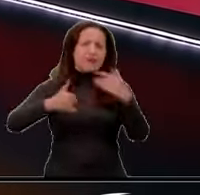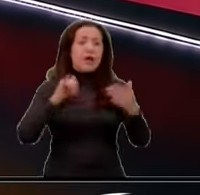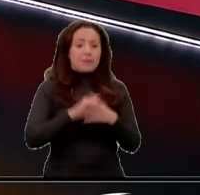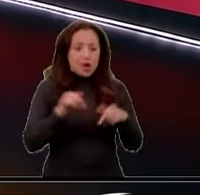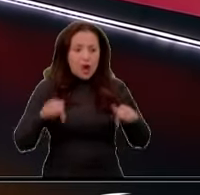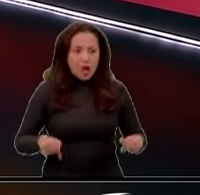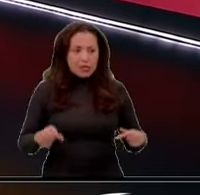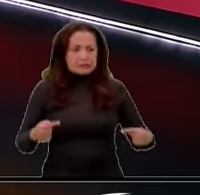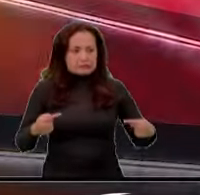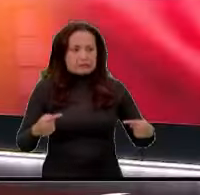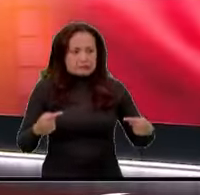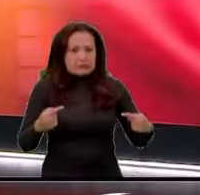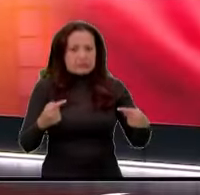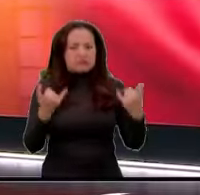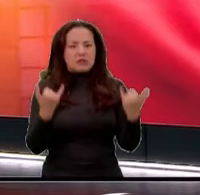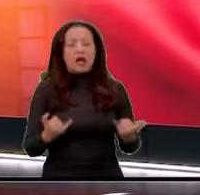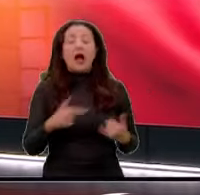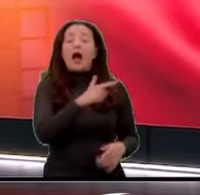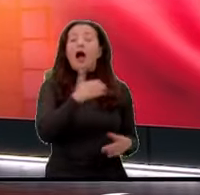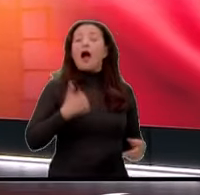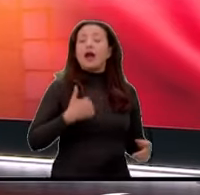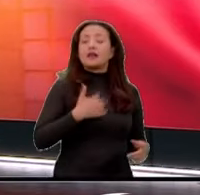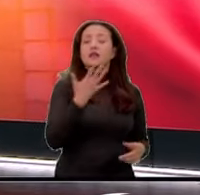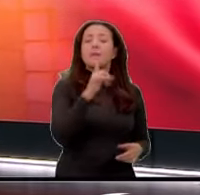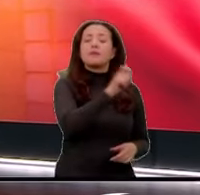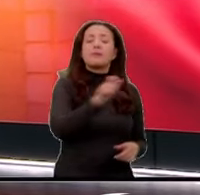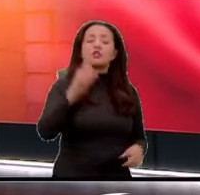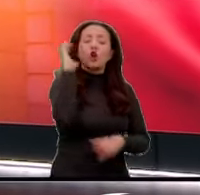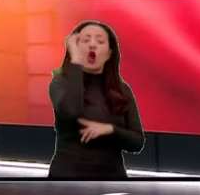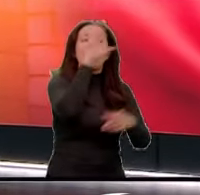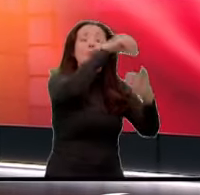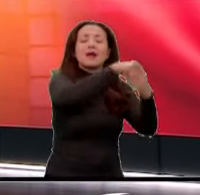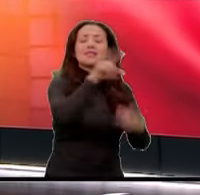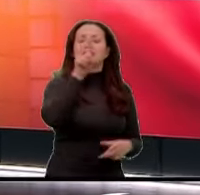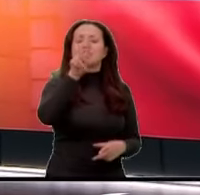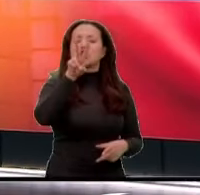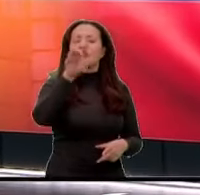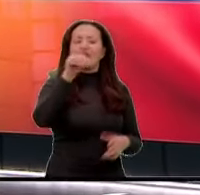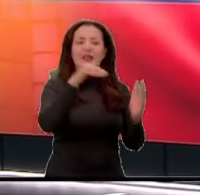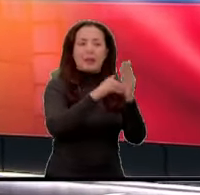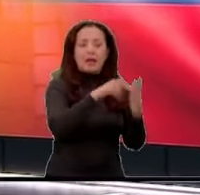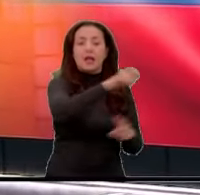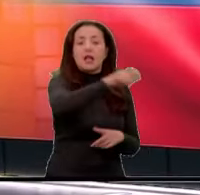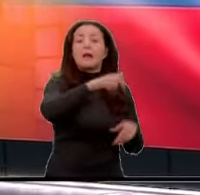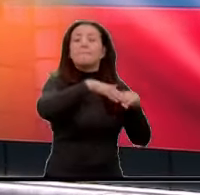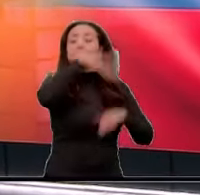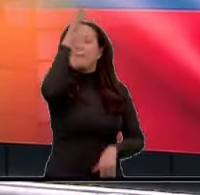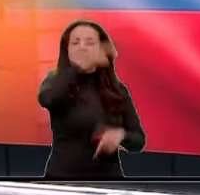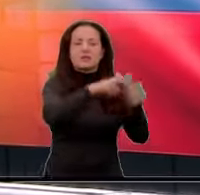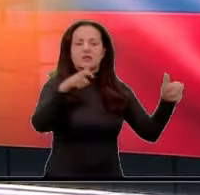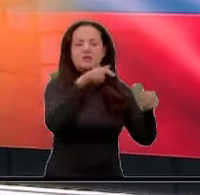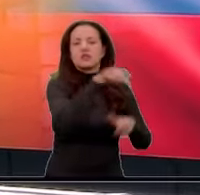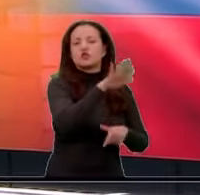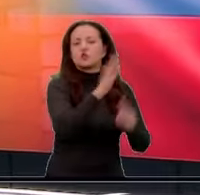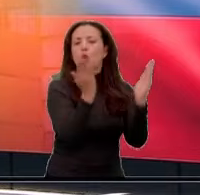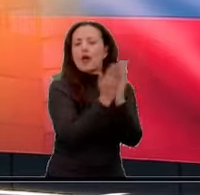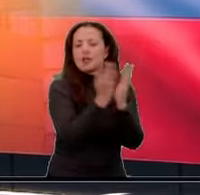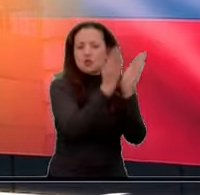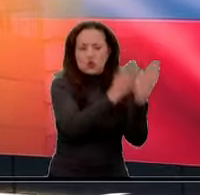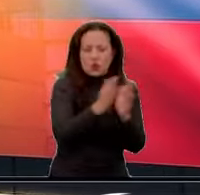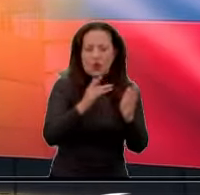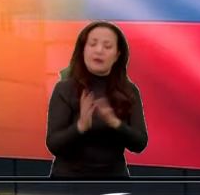en Argentina hay aproximadamente 120,000 colombianos de los cuales la mayoría son estudiantes por su parte Los